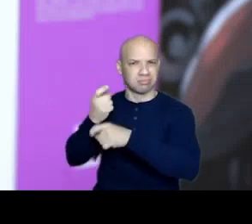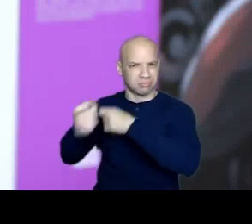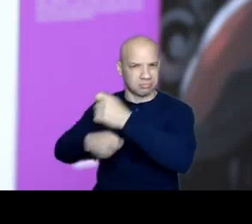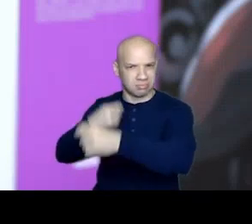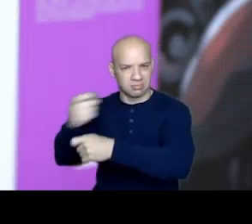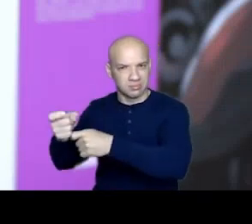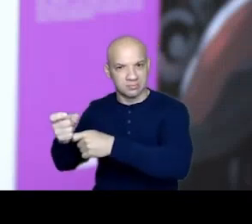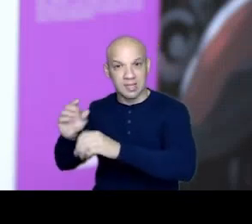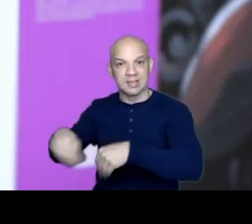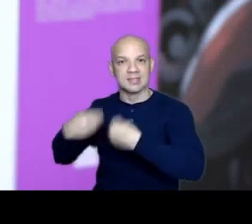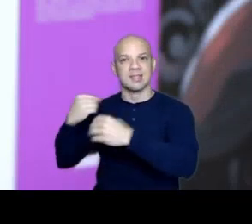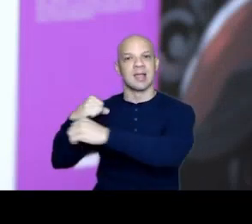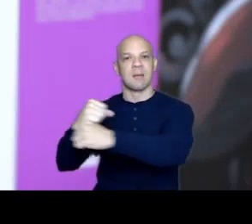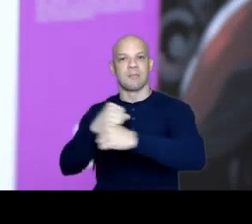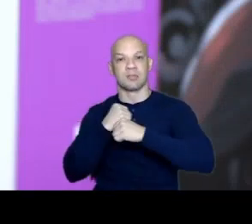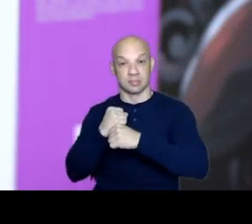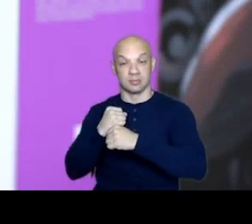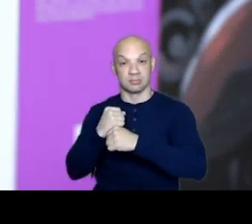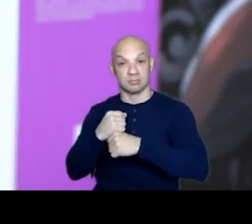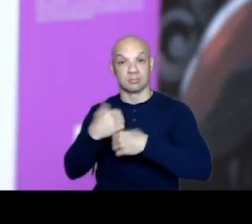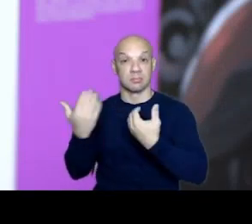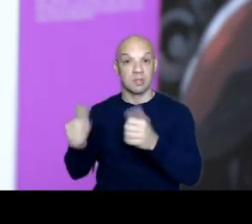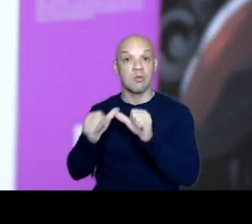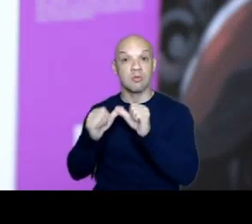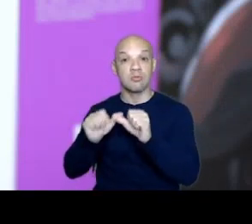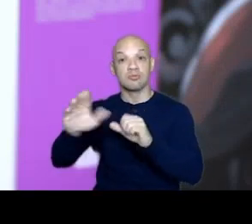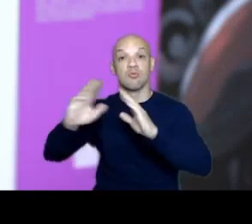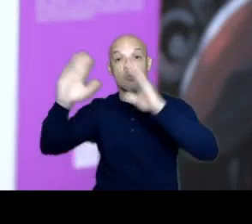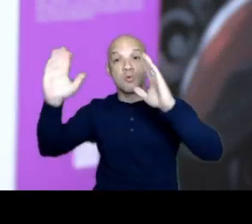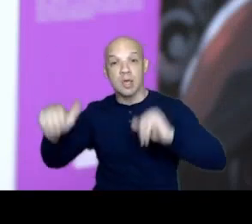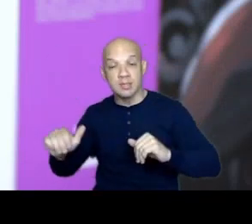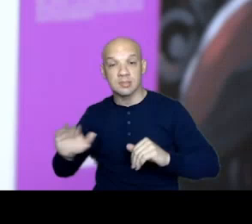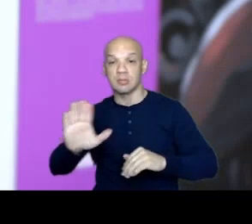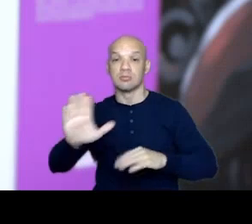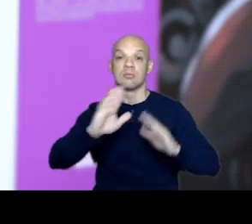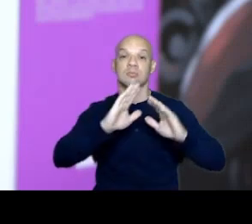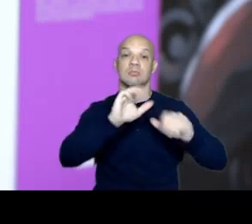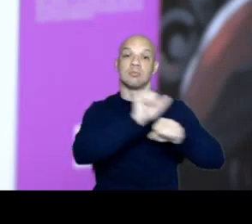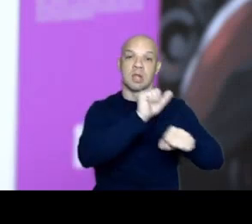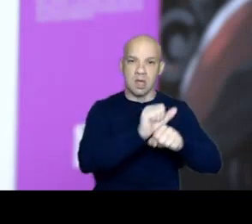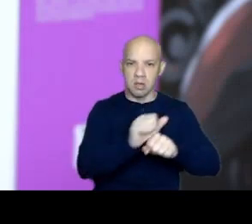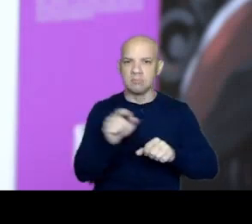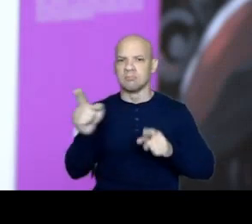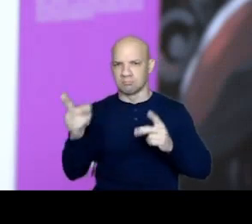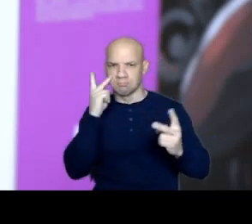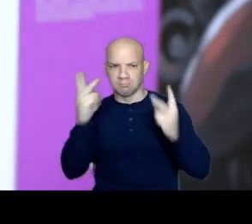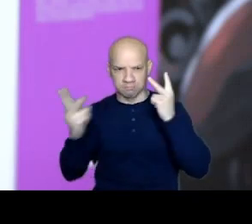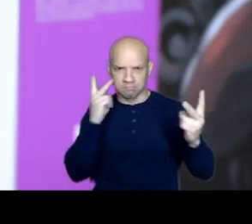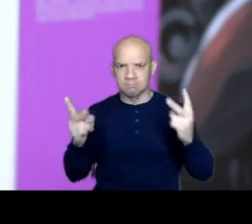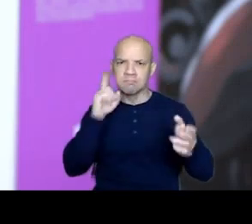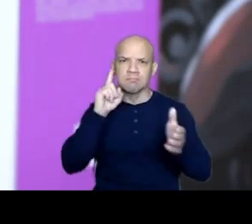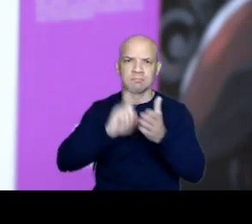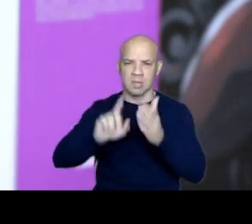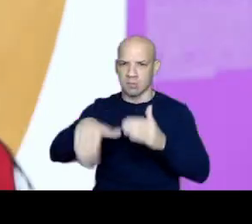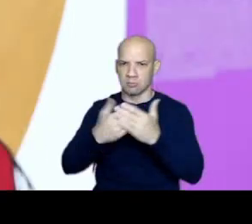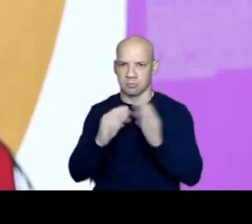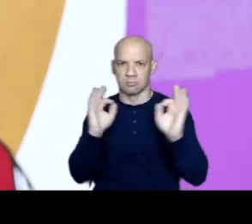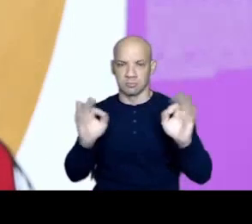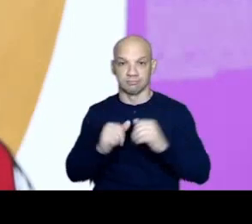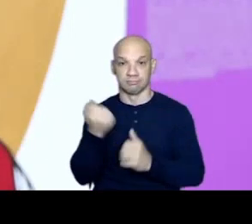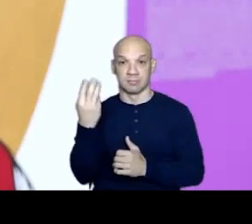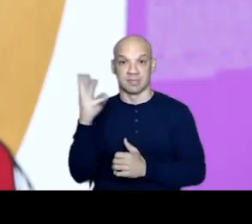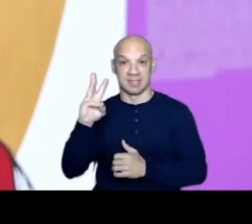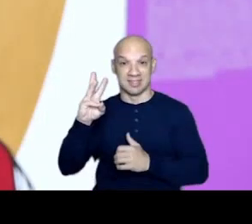delitos de género se le daba esa protección y seguimiento en el lugar de vivienda y en el lugar de trabajo